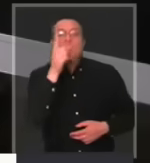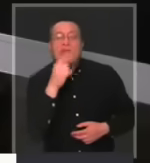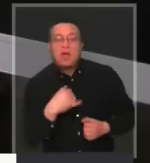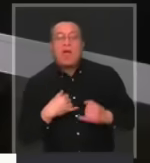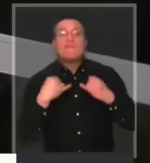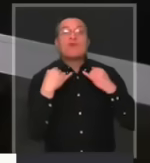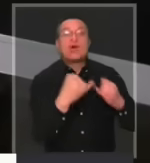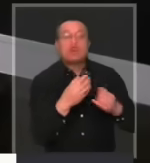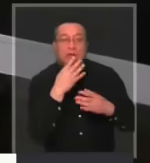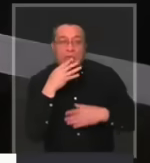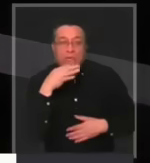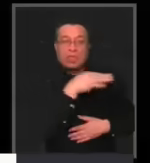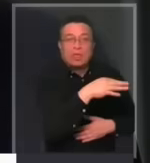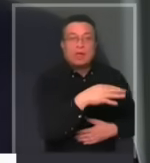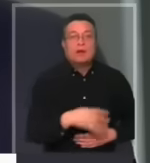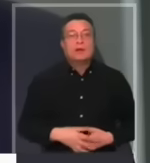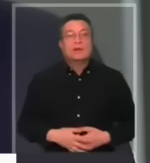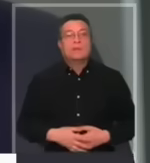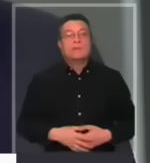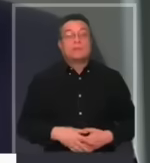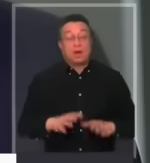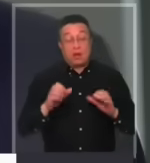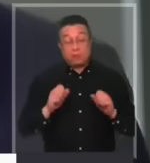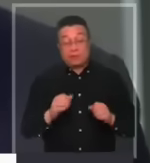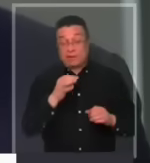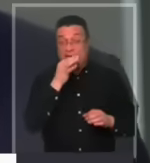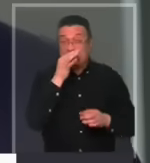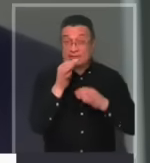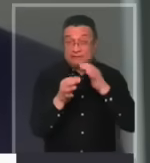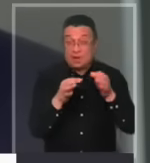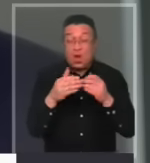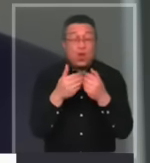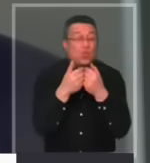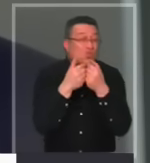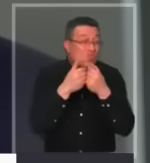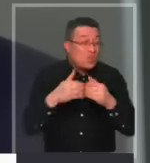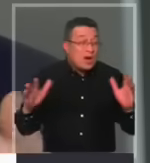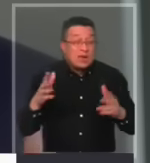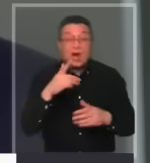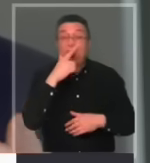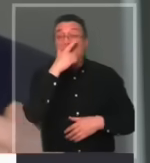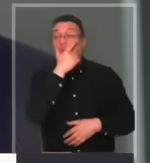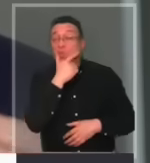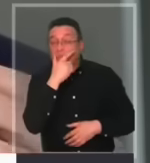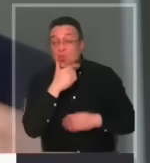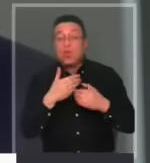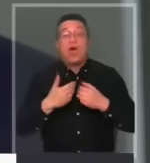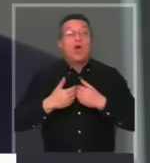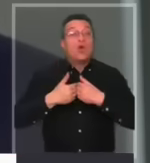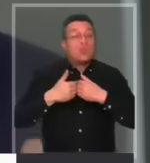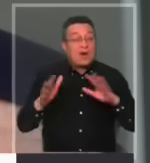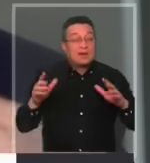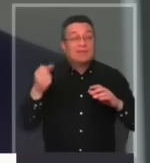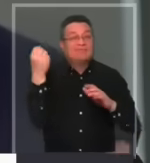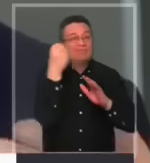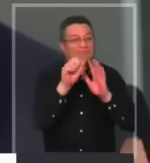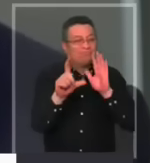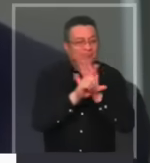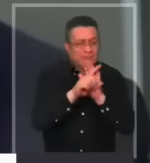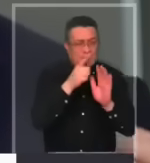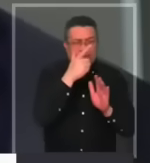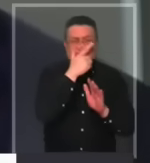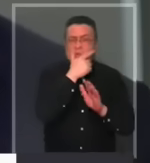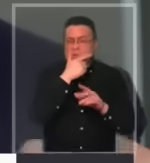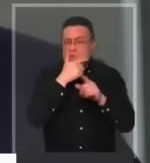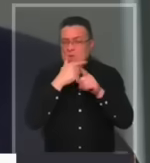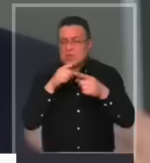fue traspasada? Lo que yo le puedo indicar es que frente a cualquier denuncia y cualquier hecho que puede revestir carácter de delito, sea por cierto